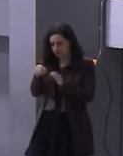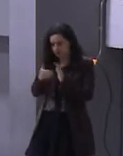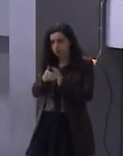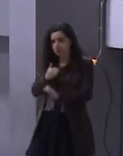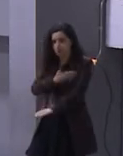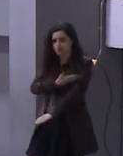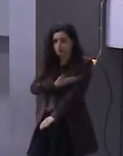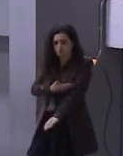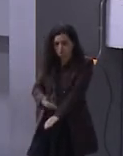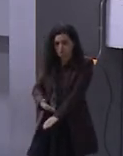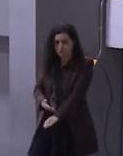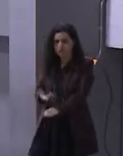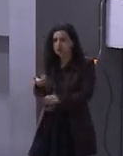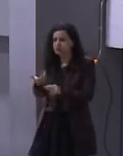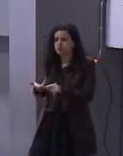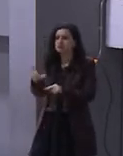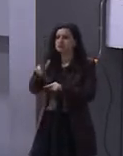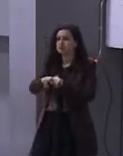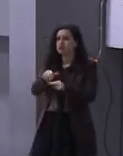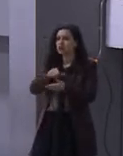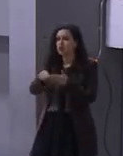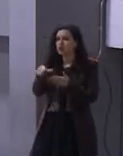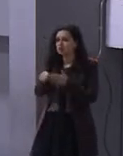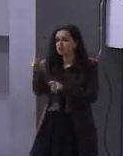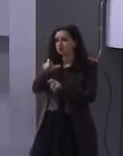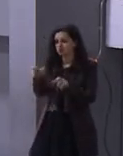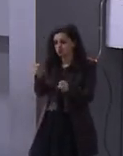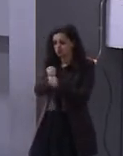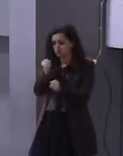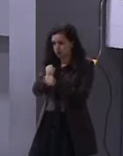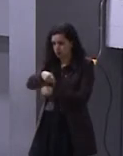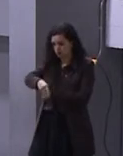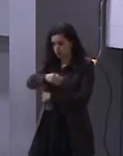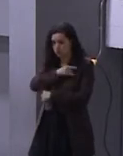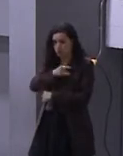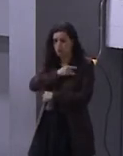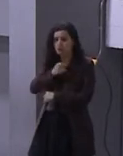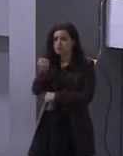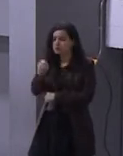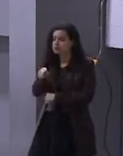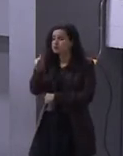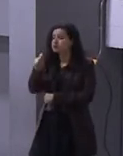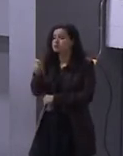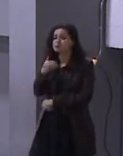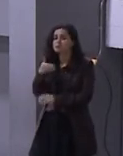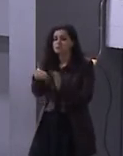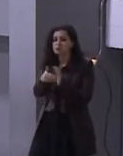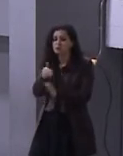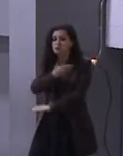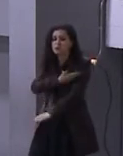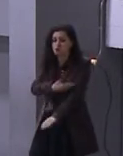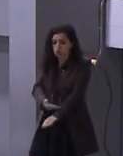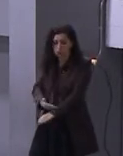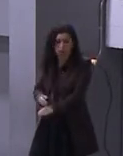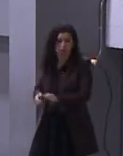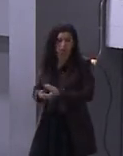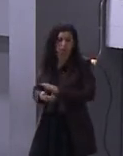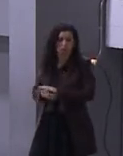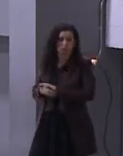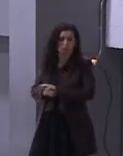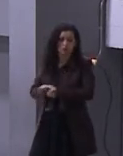esto se aumenta los gastos de personal que tenemos y esos 16 mil millones de pesos